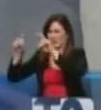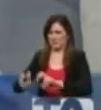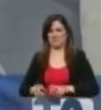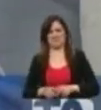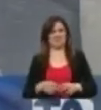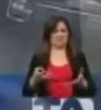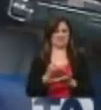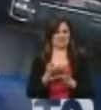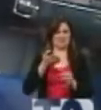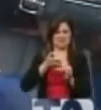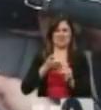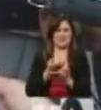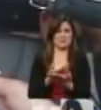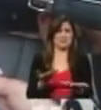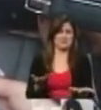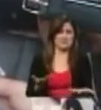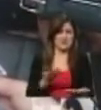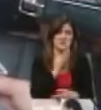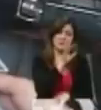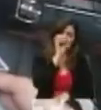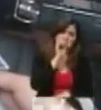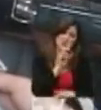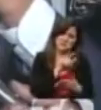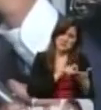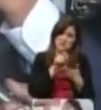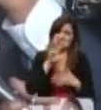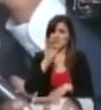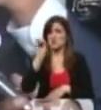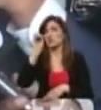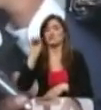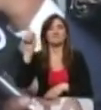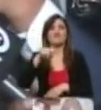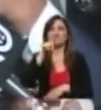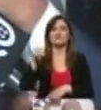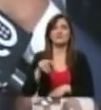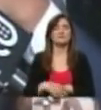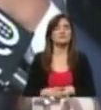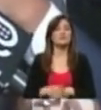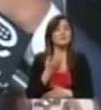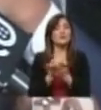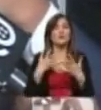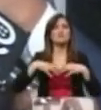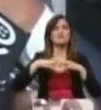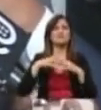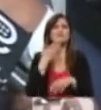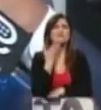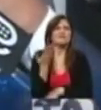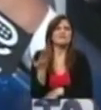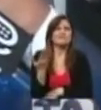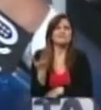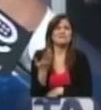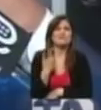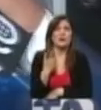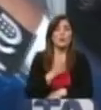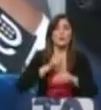proyecto de reactivación económica. 50% un poco más de la iniciativa puede salvarse. ¿Cómo podemos reactivar la economía si se está planteando que